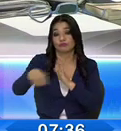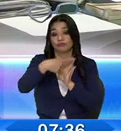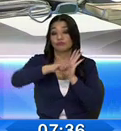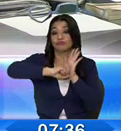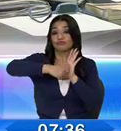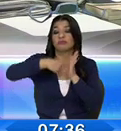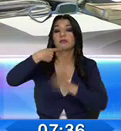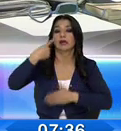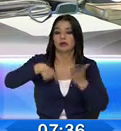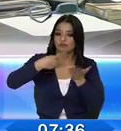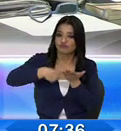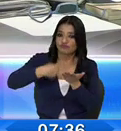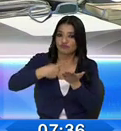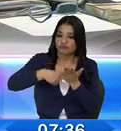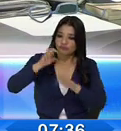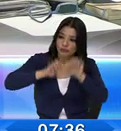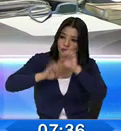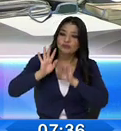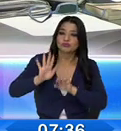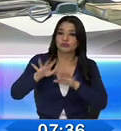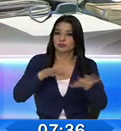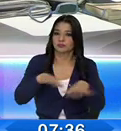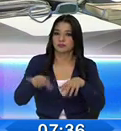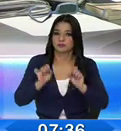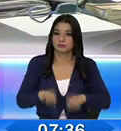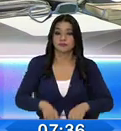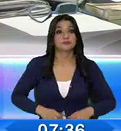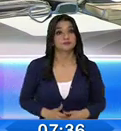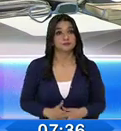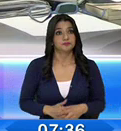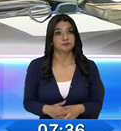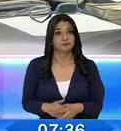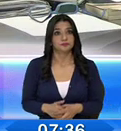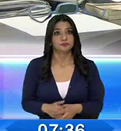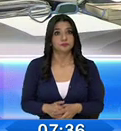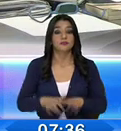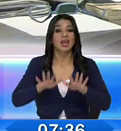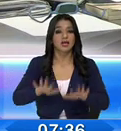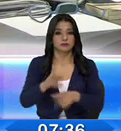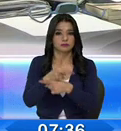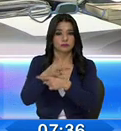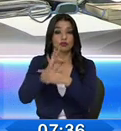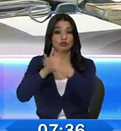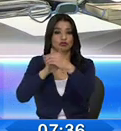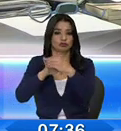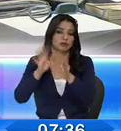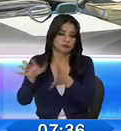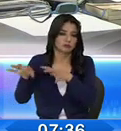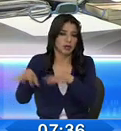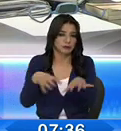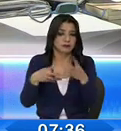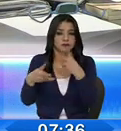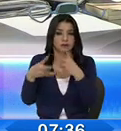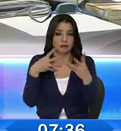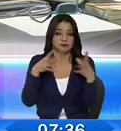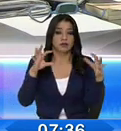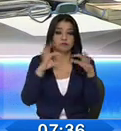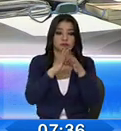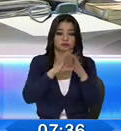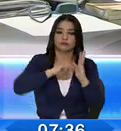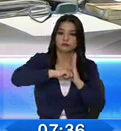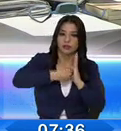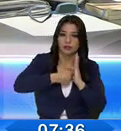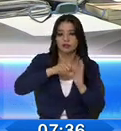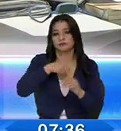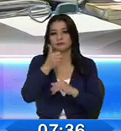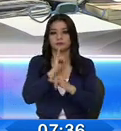estado para que realizan los exámenes pertinentes entonces como parte de la función de transparencia del consejo conjuntamente con la contraloría y otras